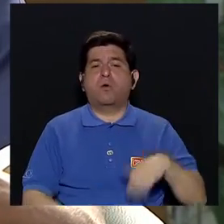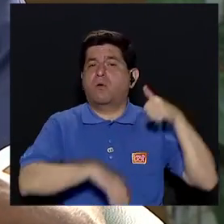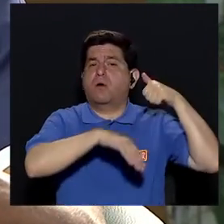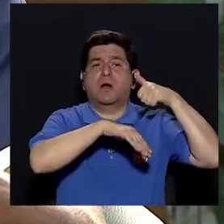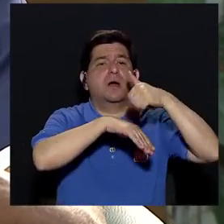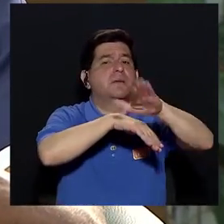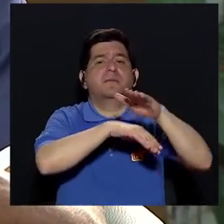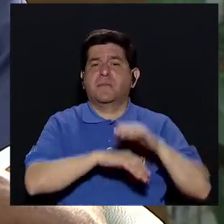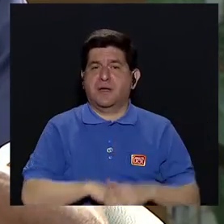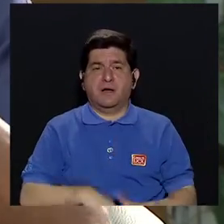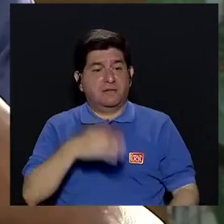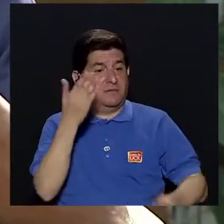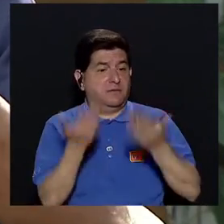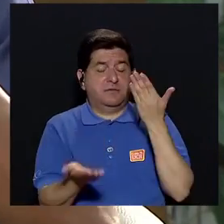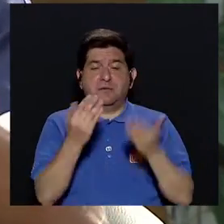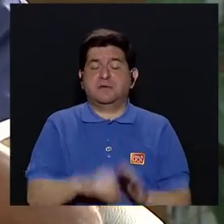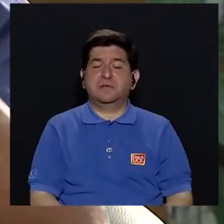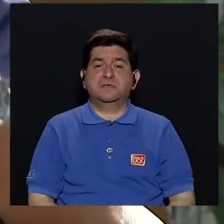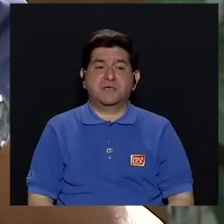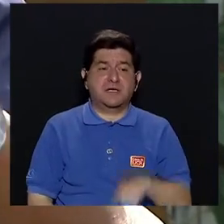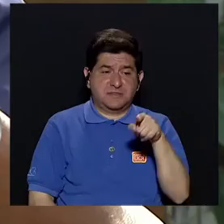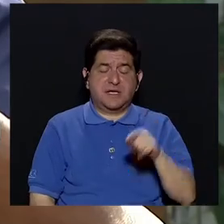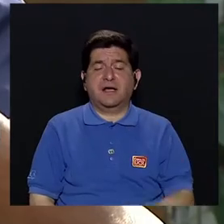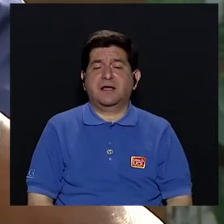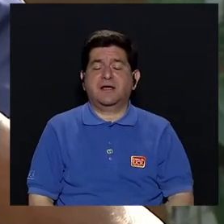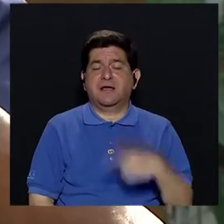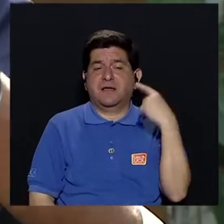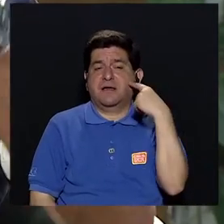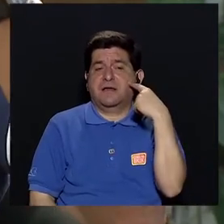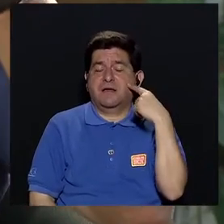puede mandar a que le quiten la cordal